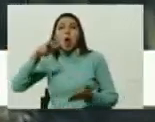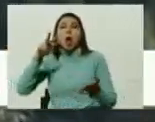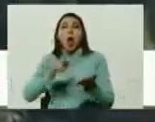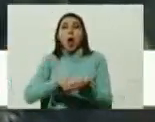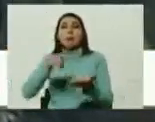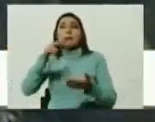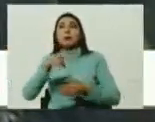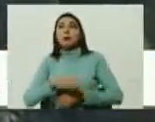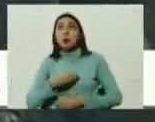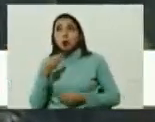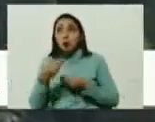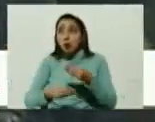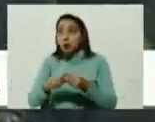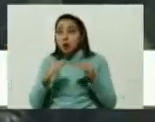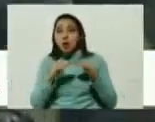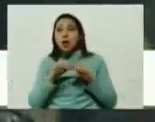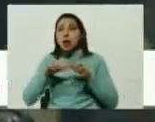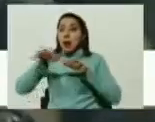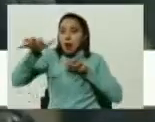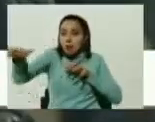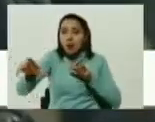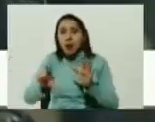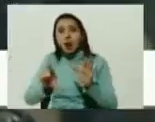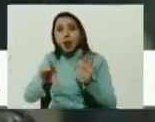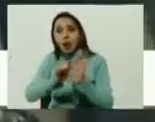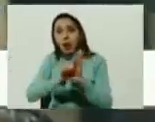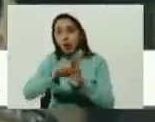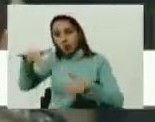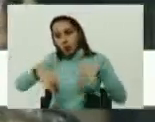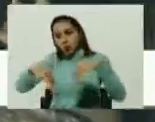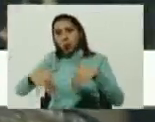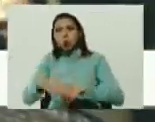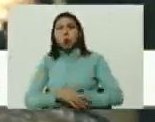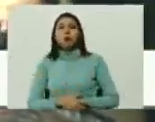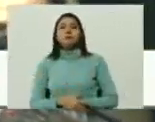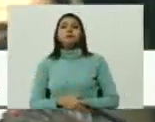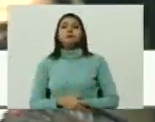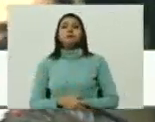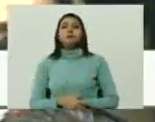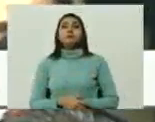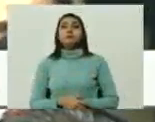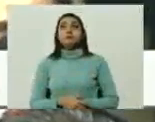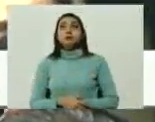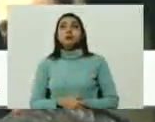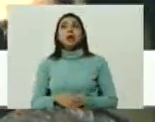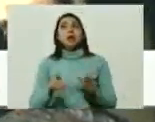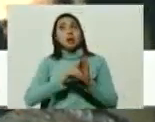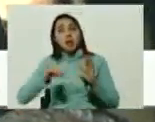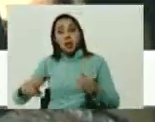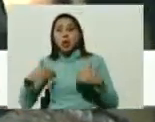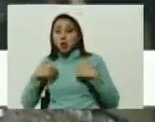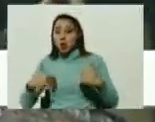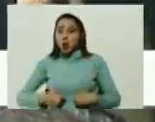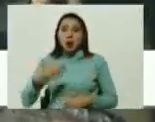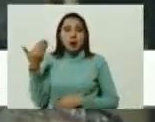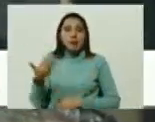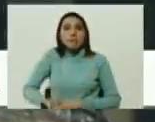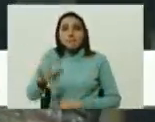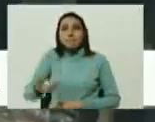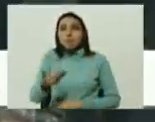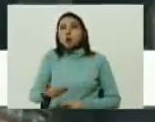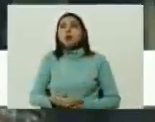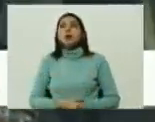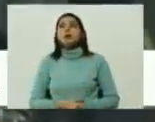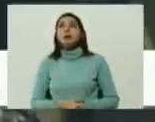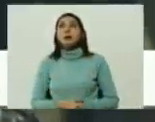por ahora en forma unánime esta ley cuyo contenido más allá de los derechos específicos establecidos los derechos